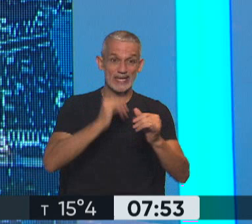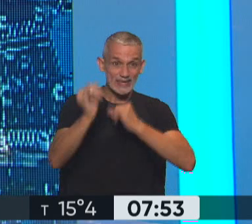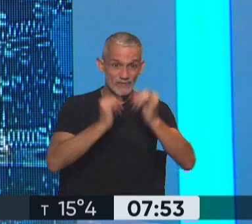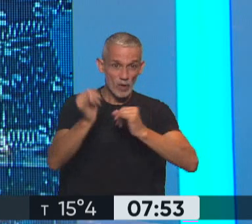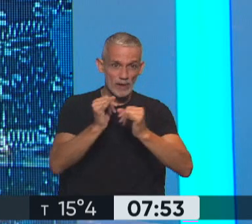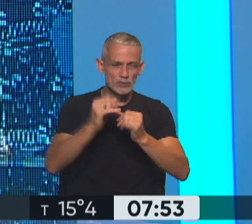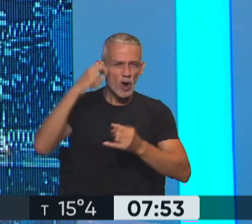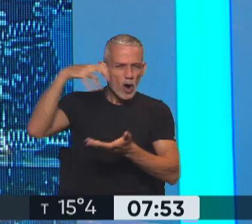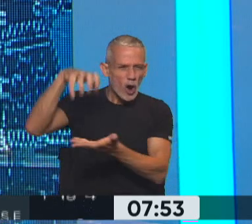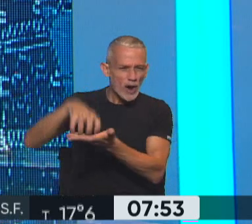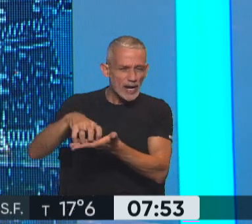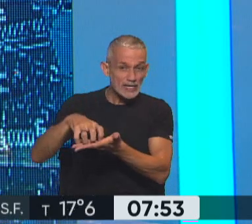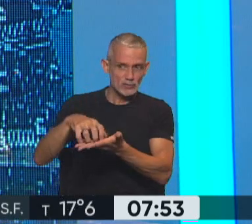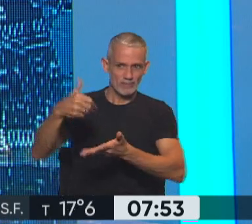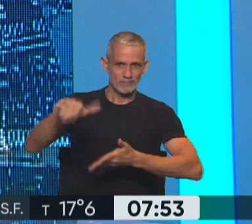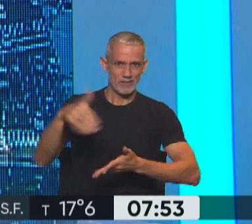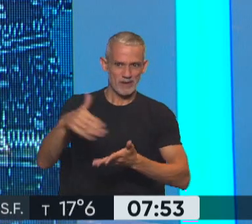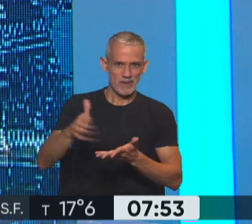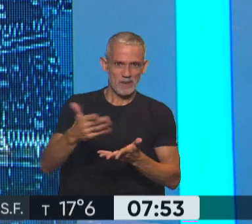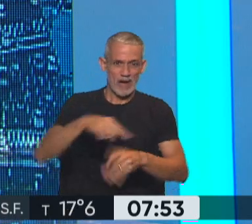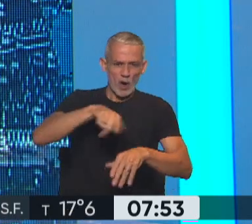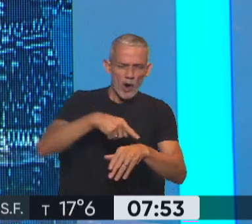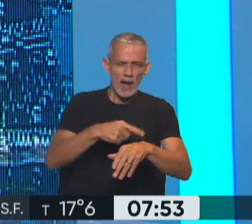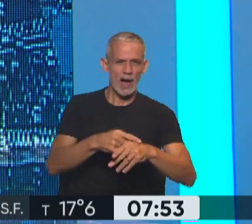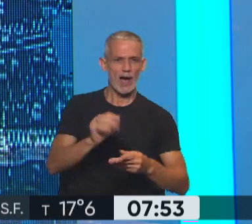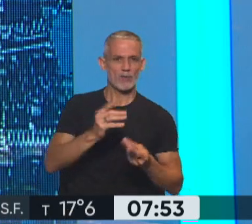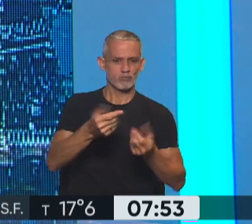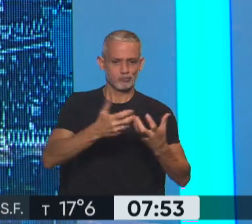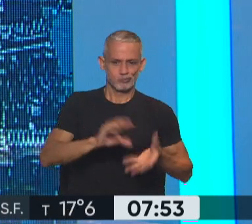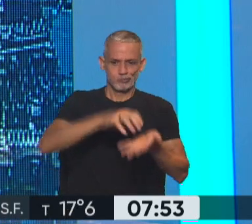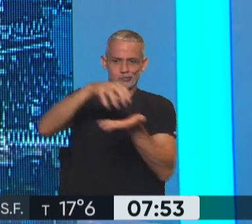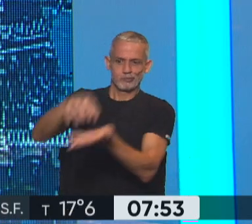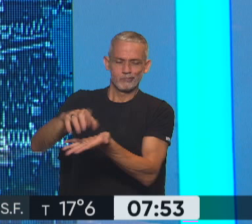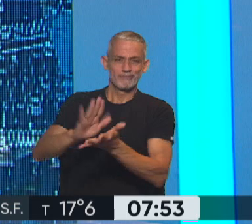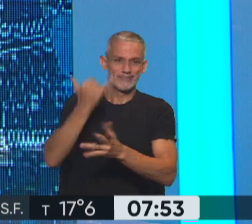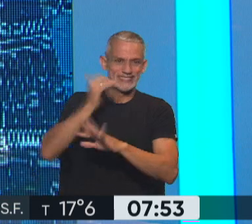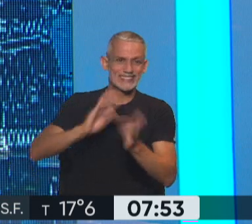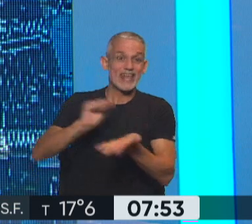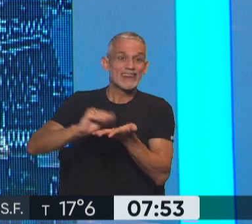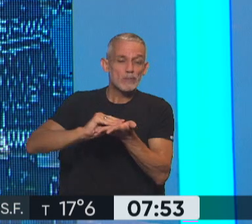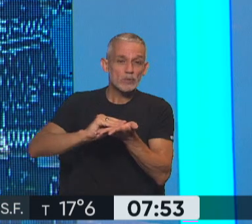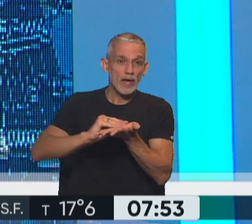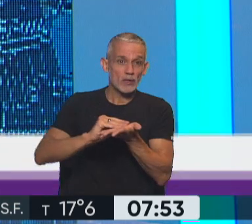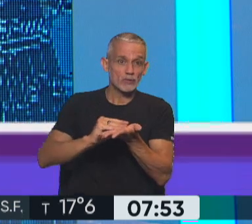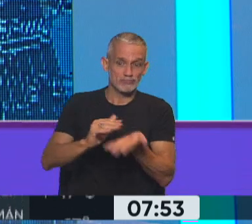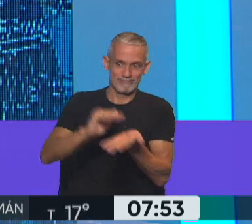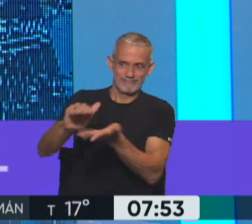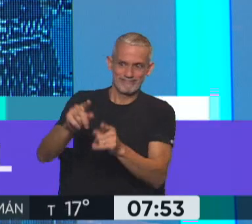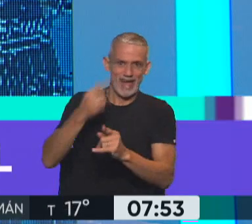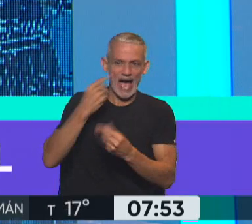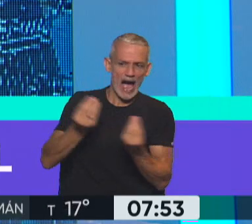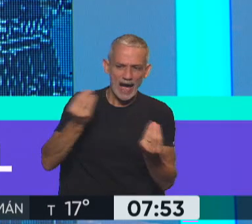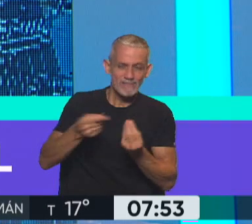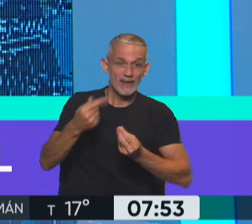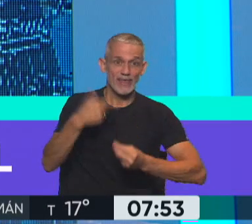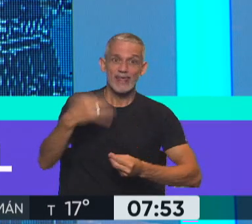que surge del Congreso es que en las próximas horas ya va a estar llegando y entrando por la Cámara de Diputados. Lo cierto es que efectivamente tiene que